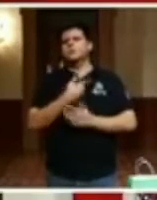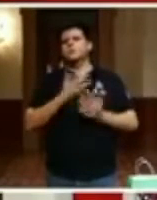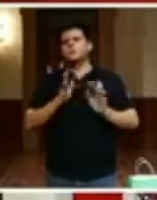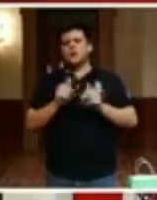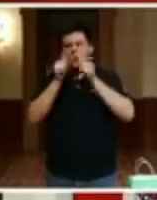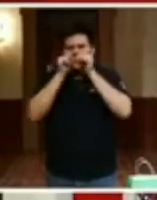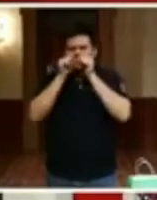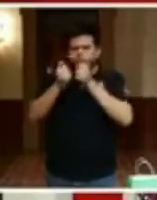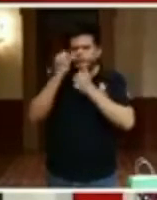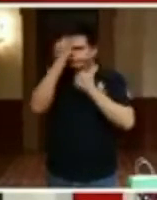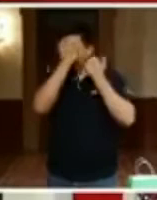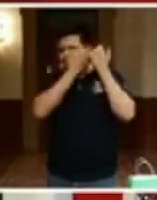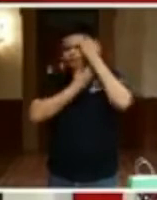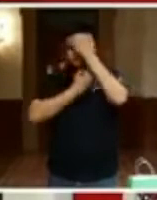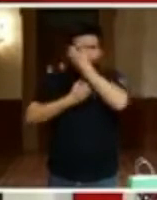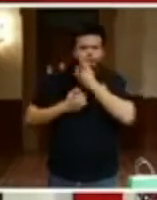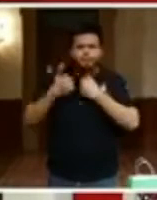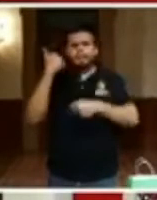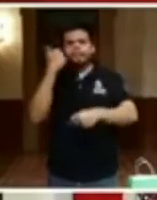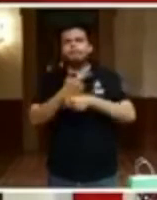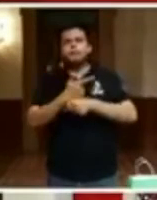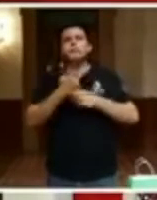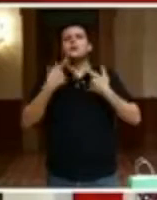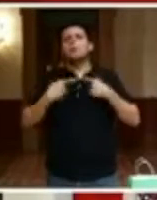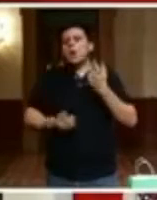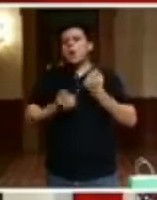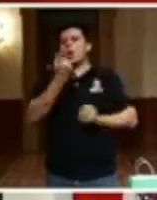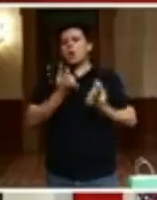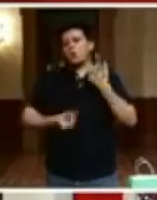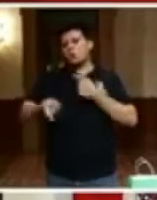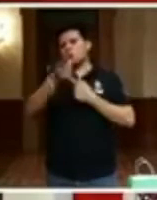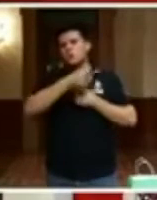escuchado me he dado cuenta de algunos comentarios